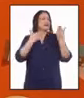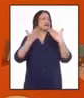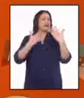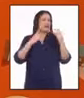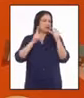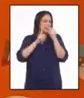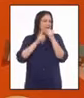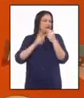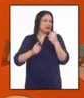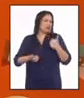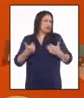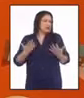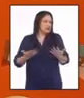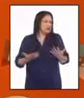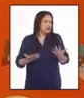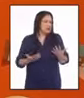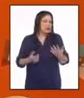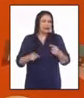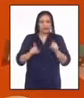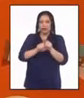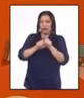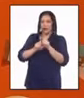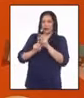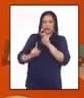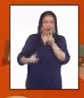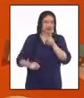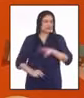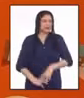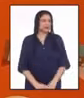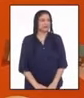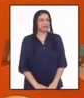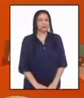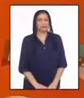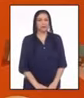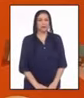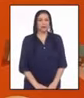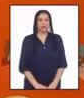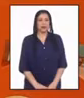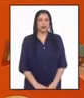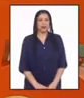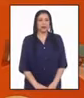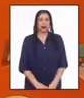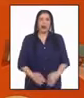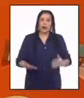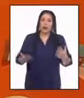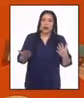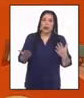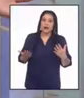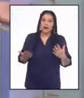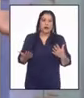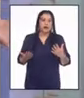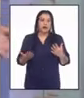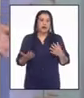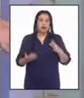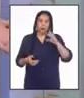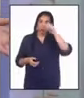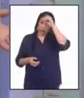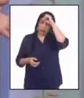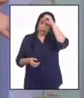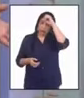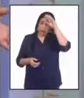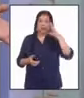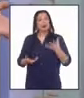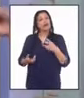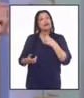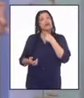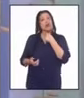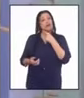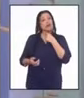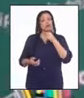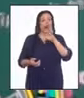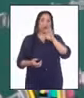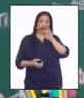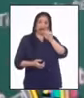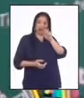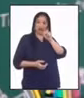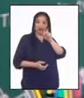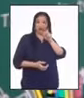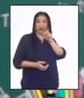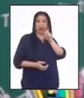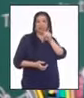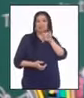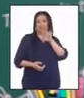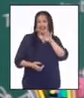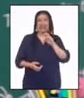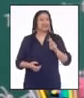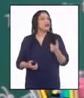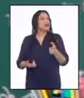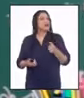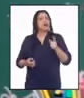tal vez sea como este. ¡Ay! Oye, no sabía que te gustaban los fanzines. No solo me